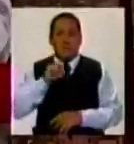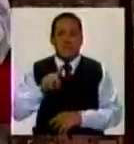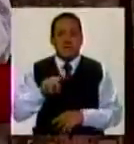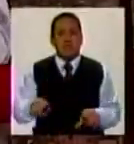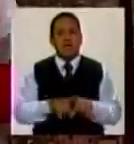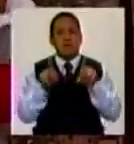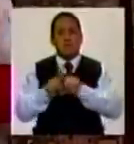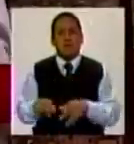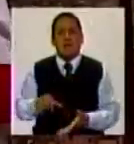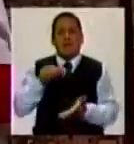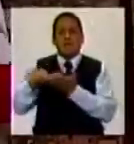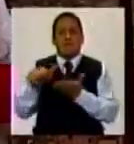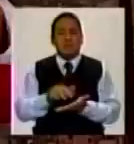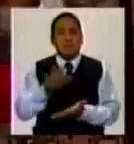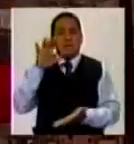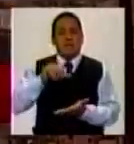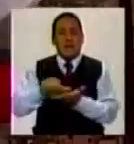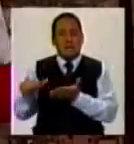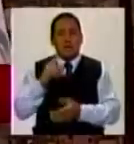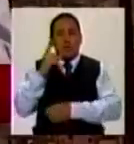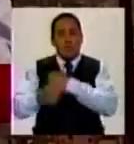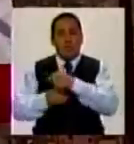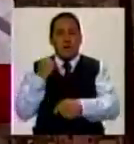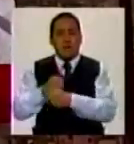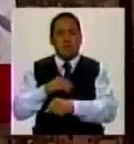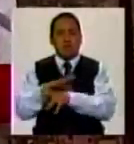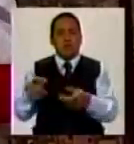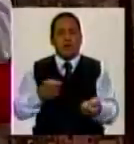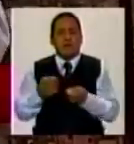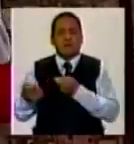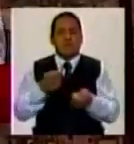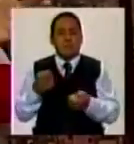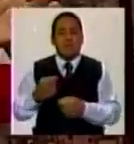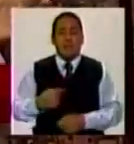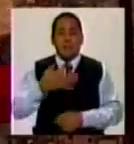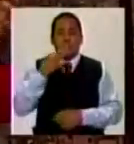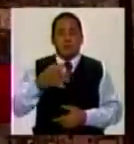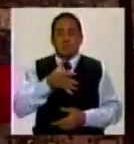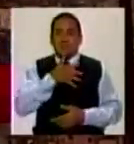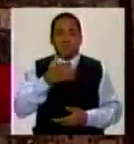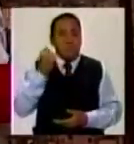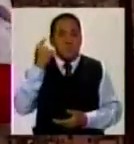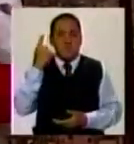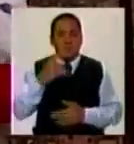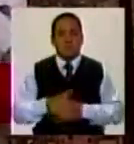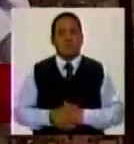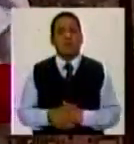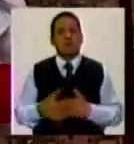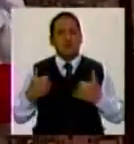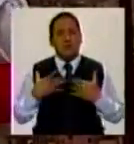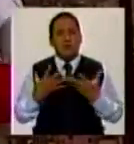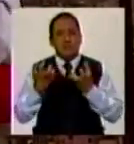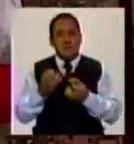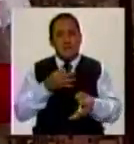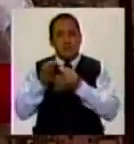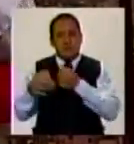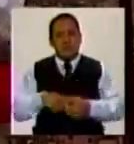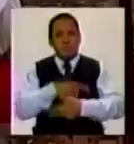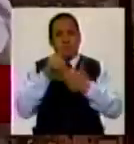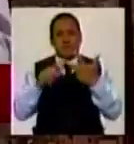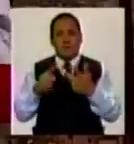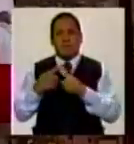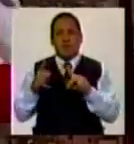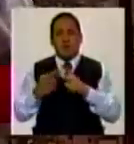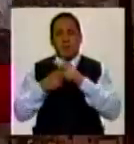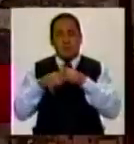para gastar más de lo que se gasta en un año entero de gestión. La verdad es que yo no lo entiendo. Quisiera pasar a la tercera parte, pero